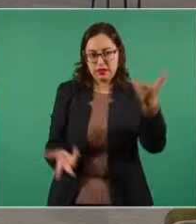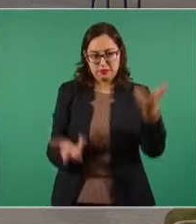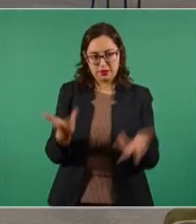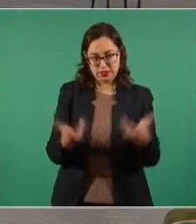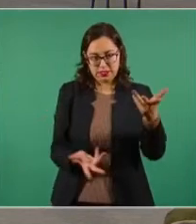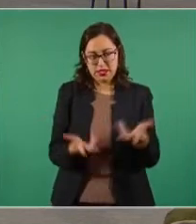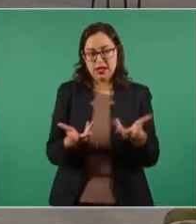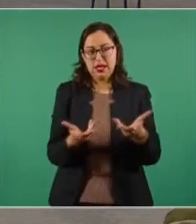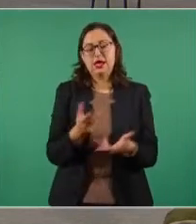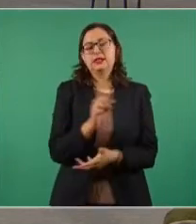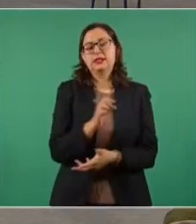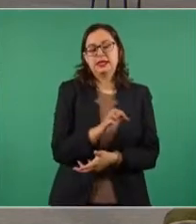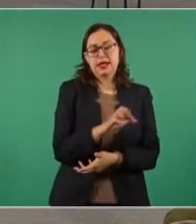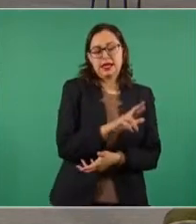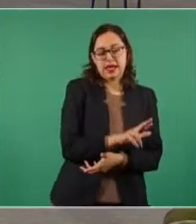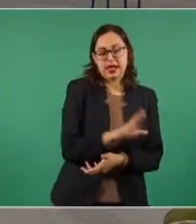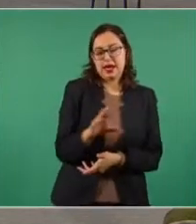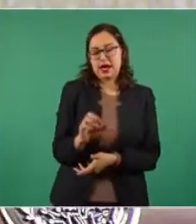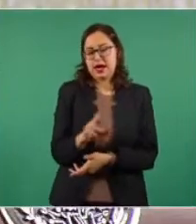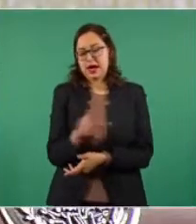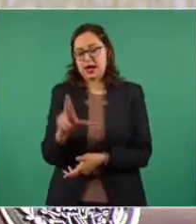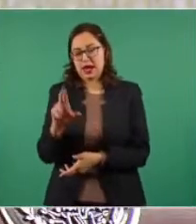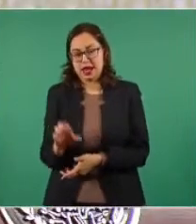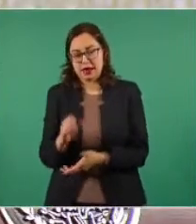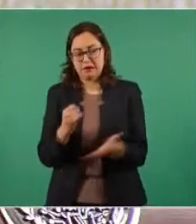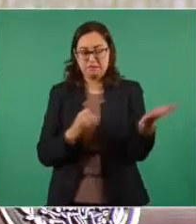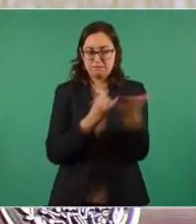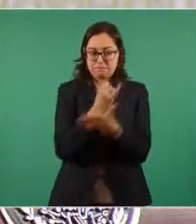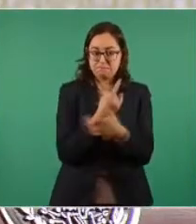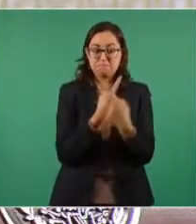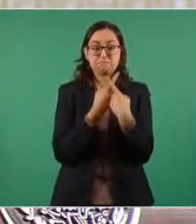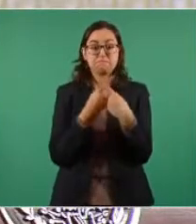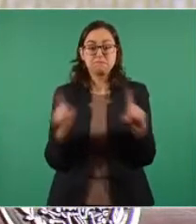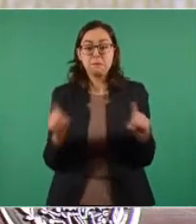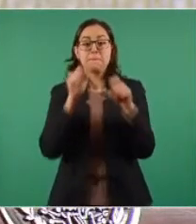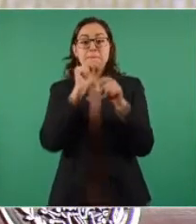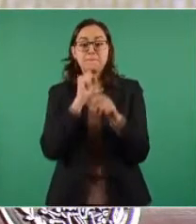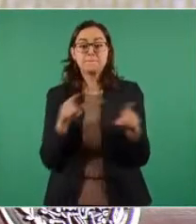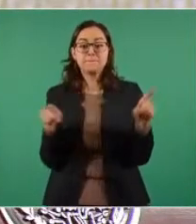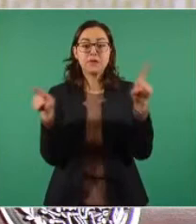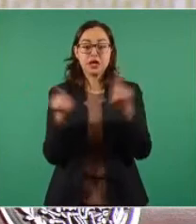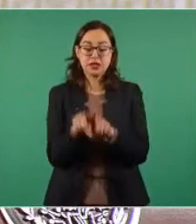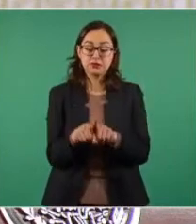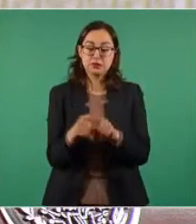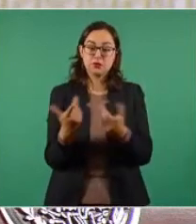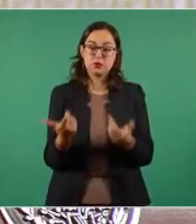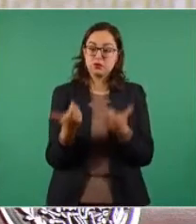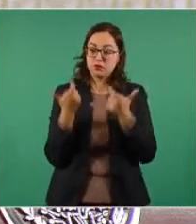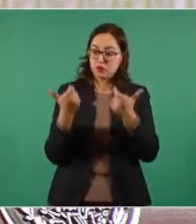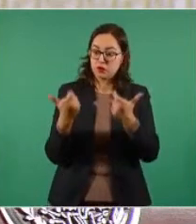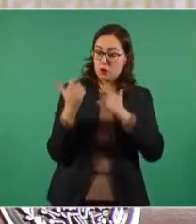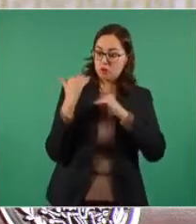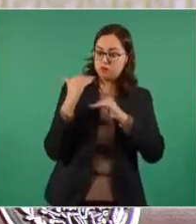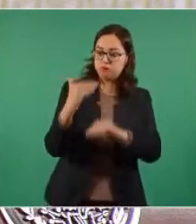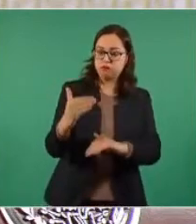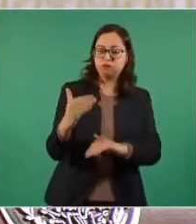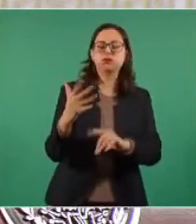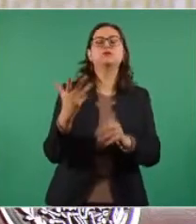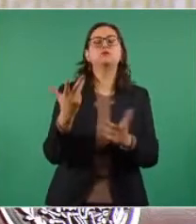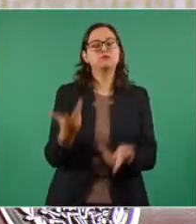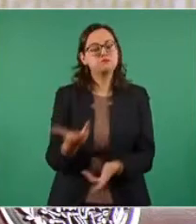y la crema tenemos también ahí que esta medida de los precios máximos ha venido dando un buen